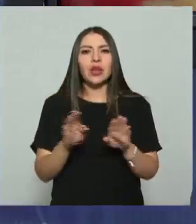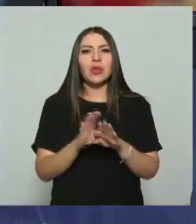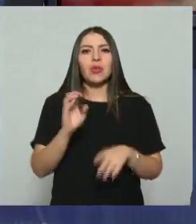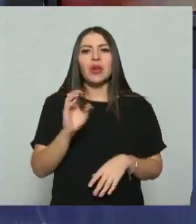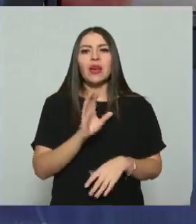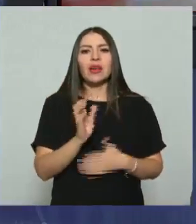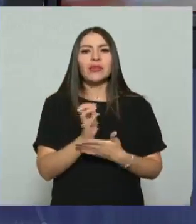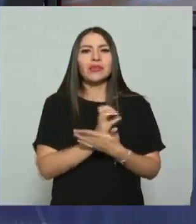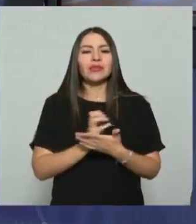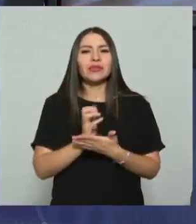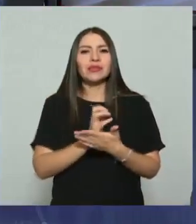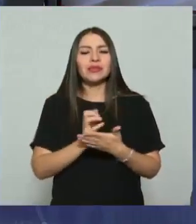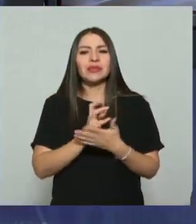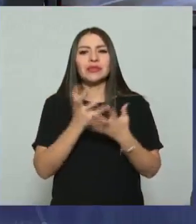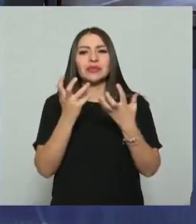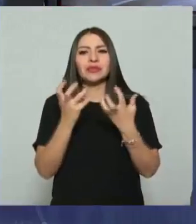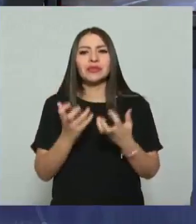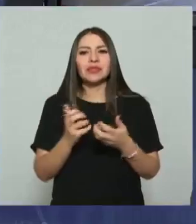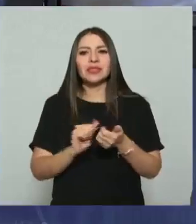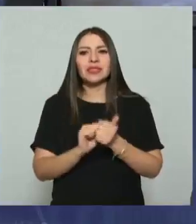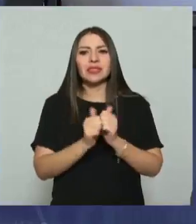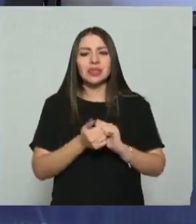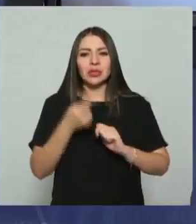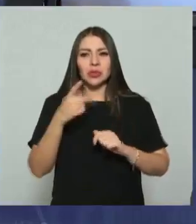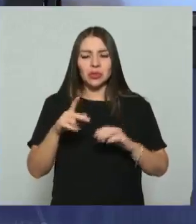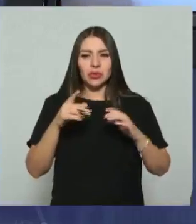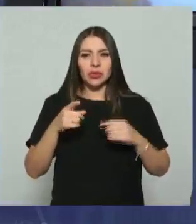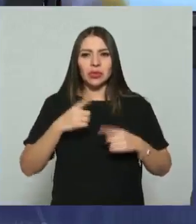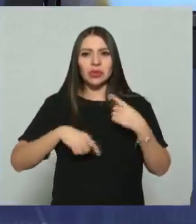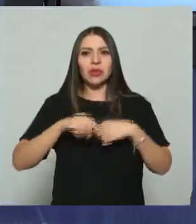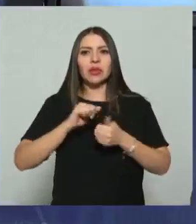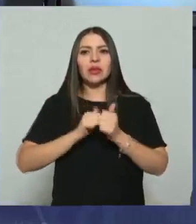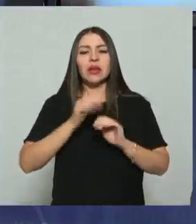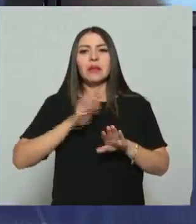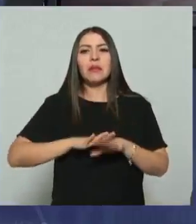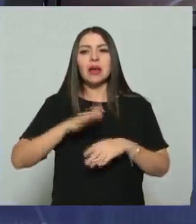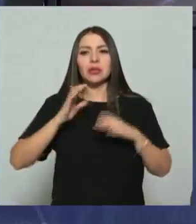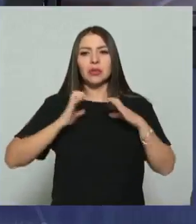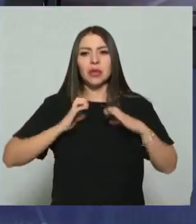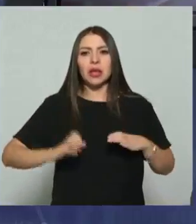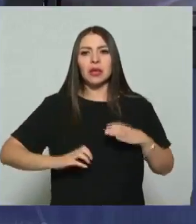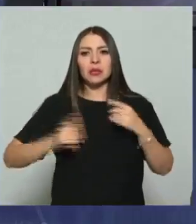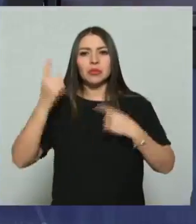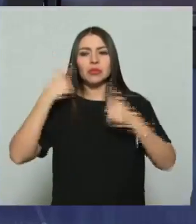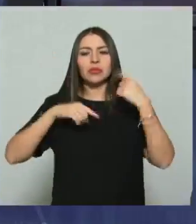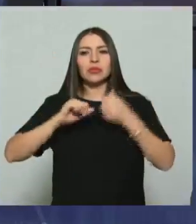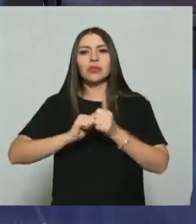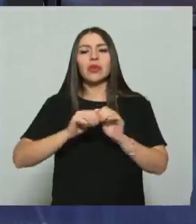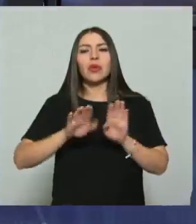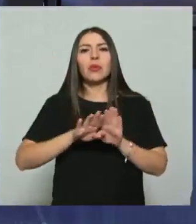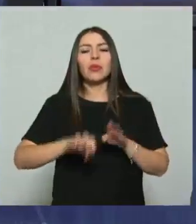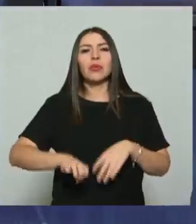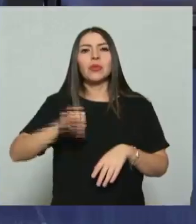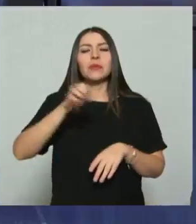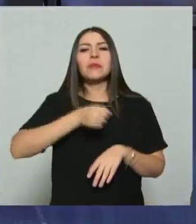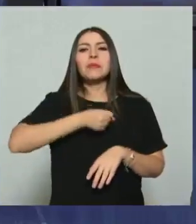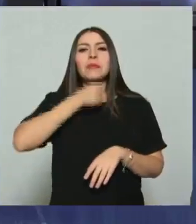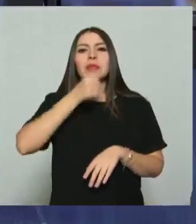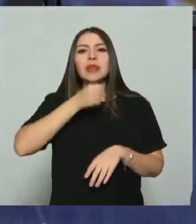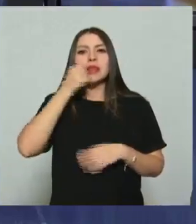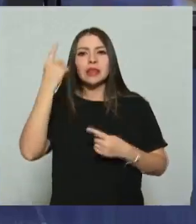nos ayudan a acelerar el proceso de envejecimiento de las células. Entonces, no solo ya es la carne, sino aparte